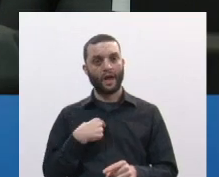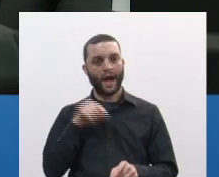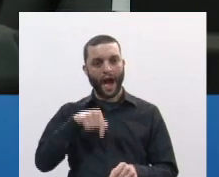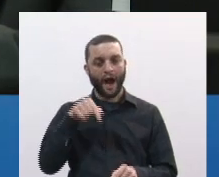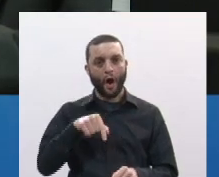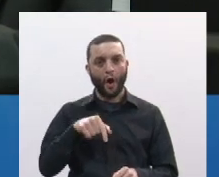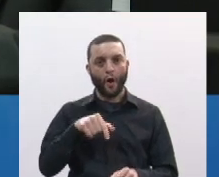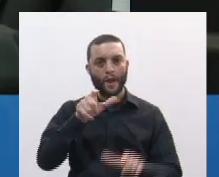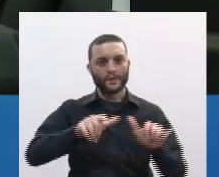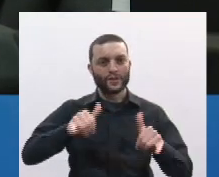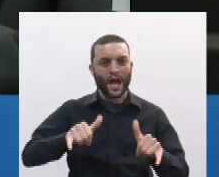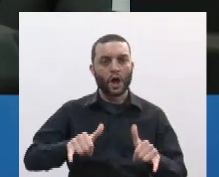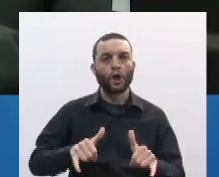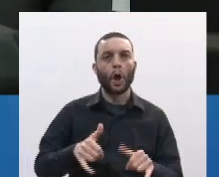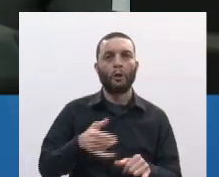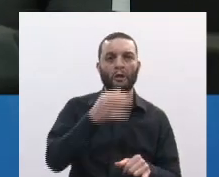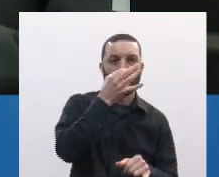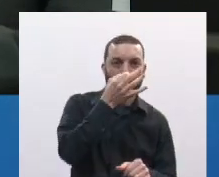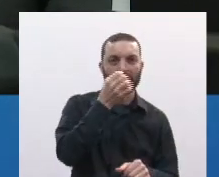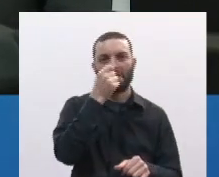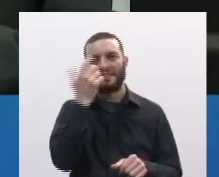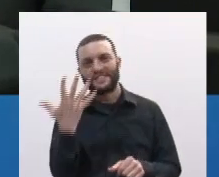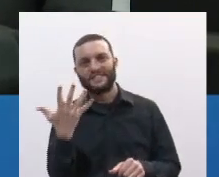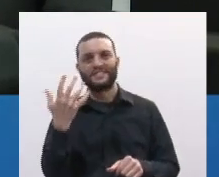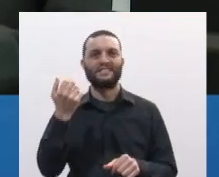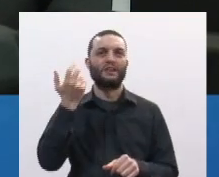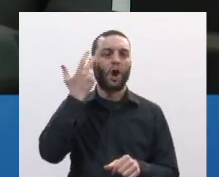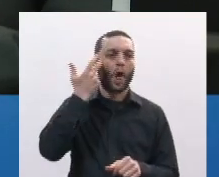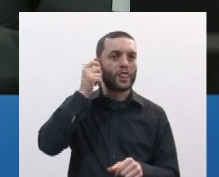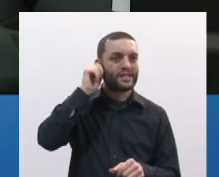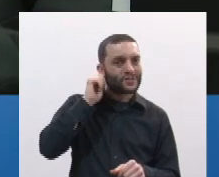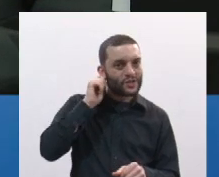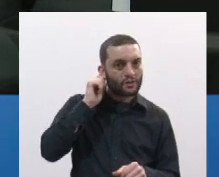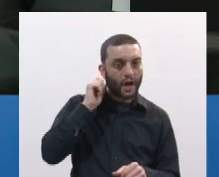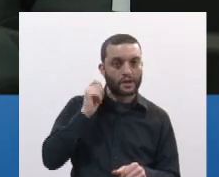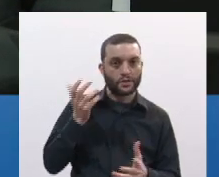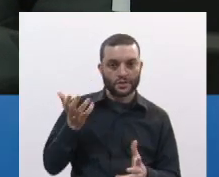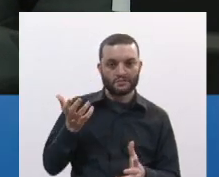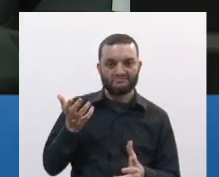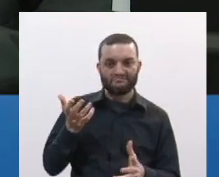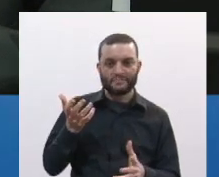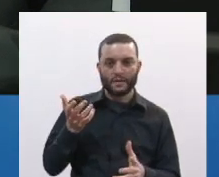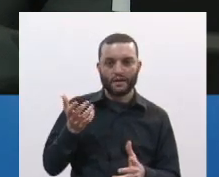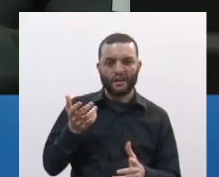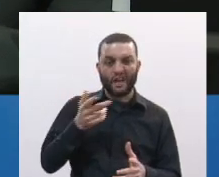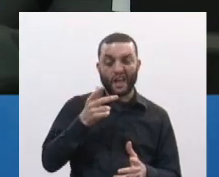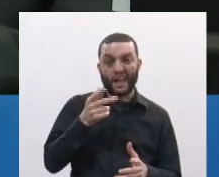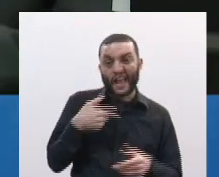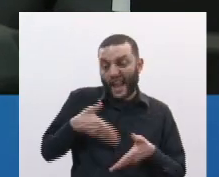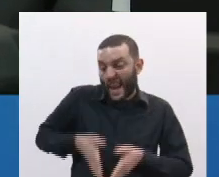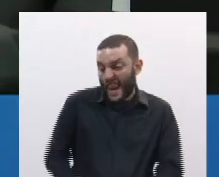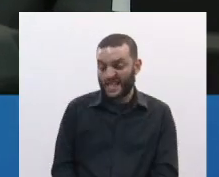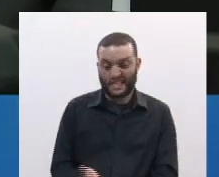20 años, de 25, de 18 años, que cuando Néstor comenzó en el 2003